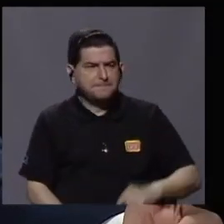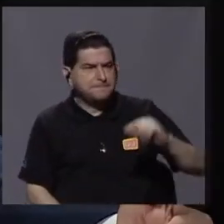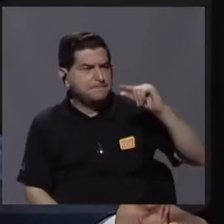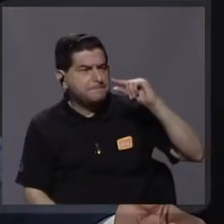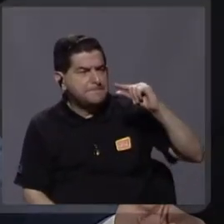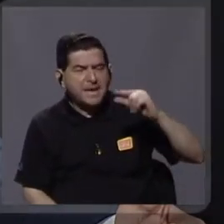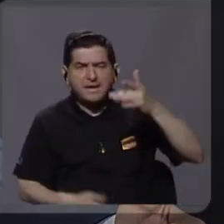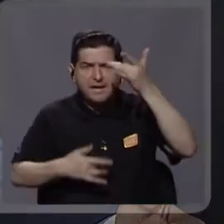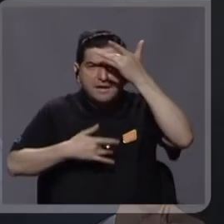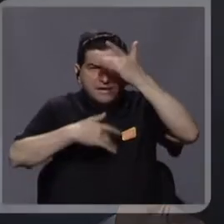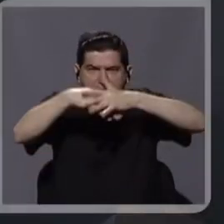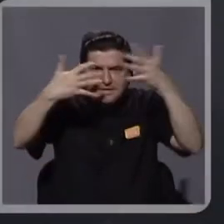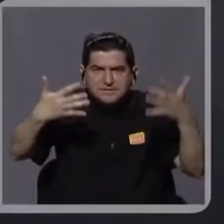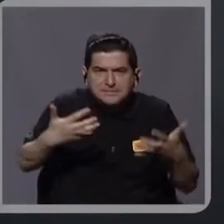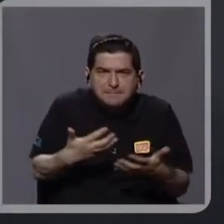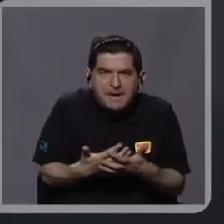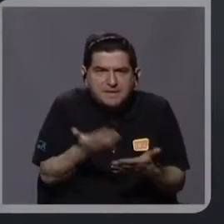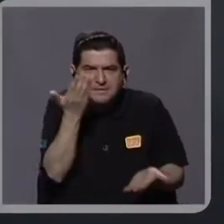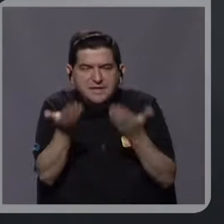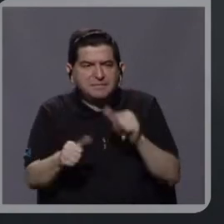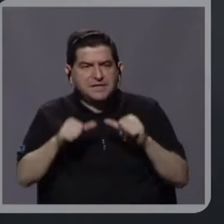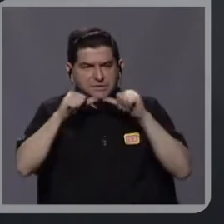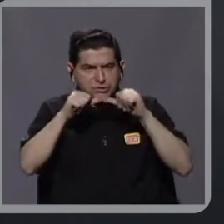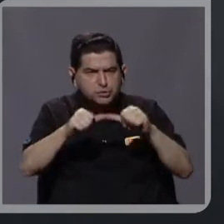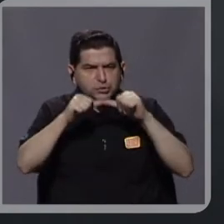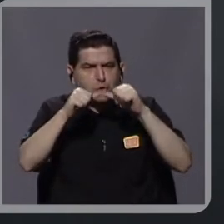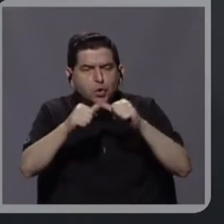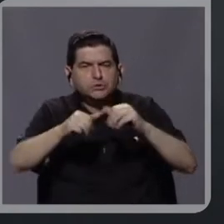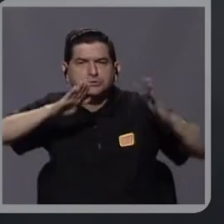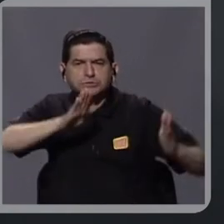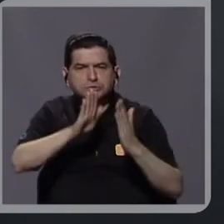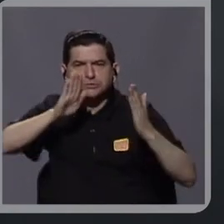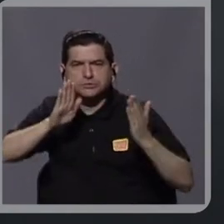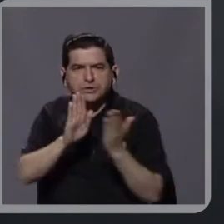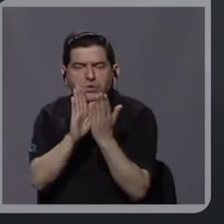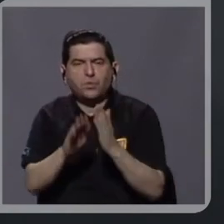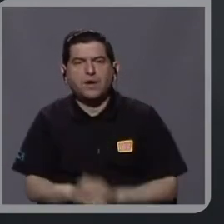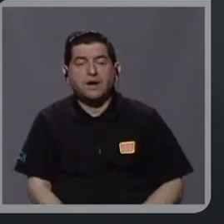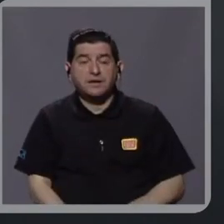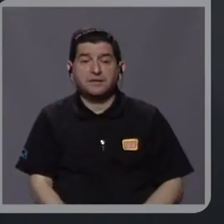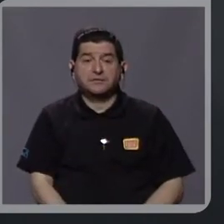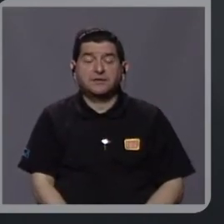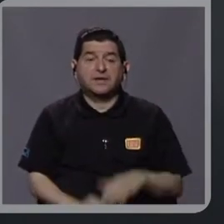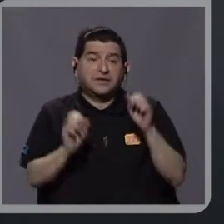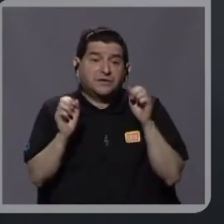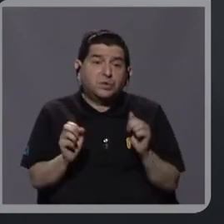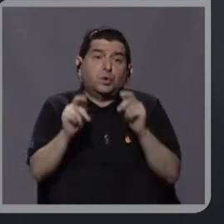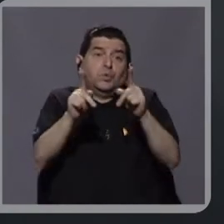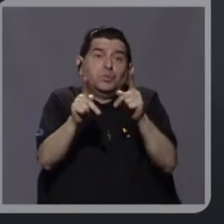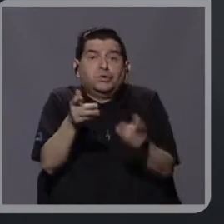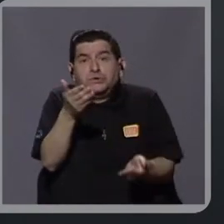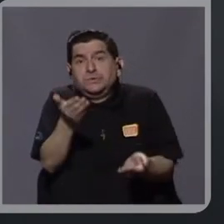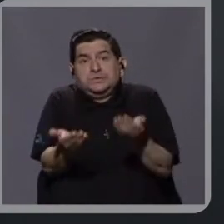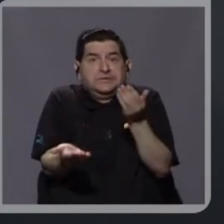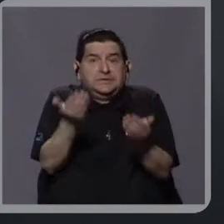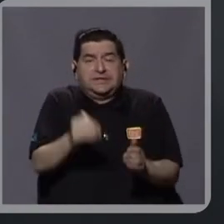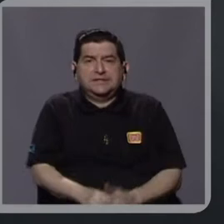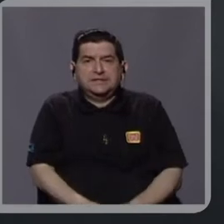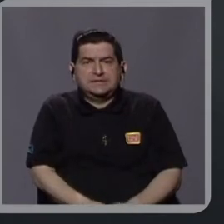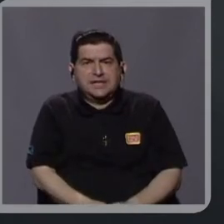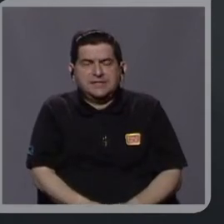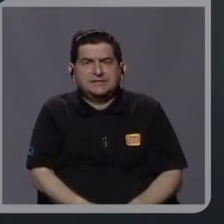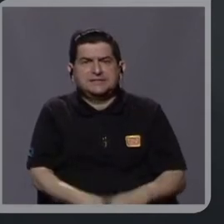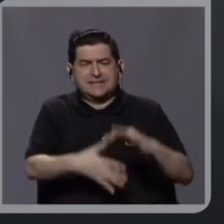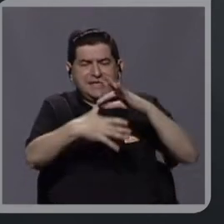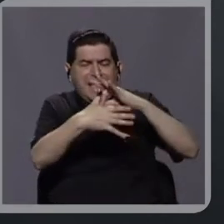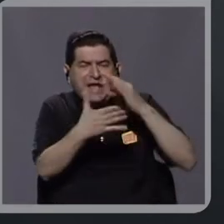pandemias que podemos seguir viviendo a tono de la posibilidad de que el consumo de